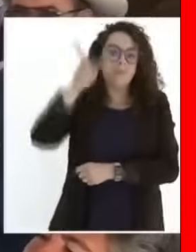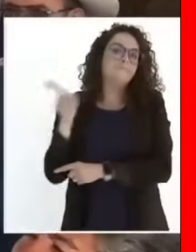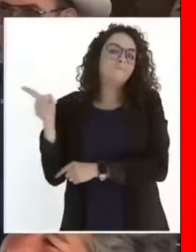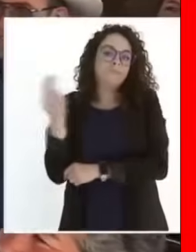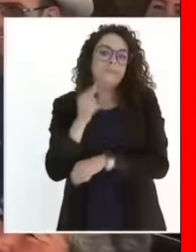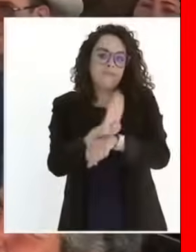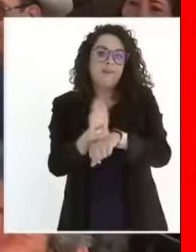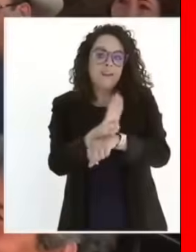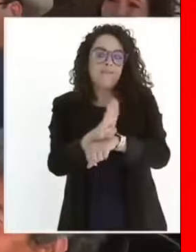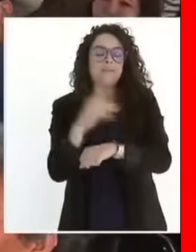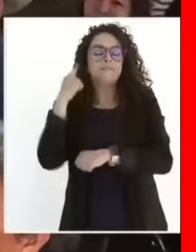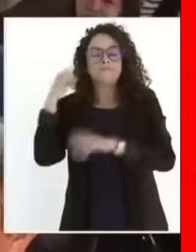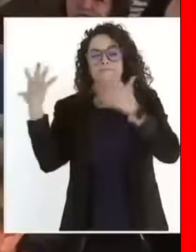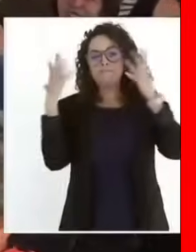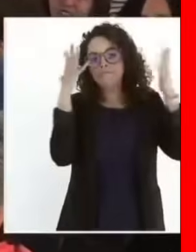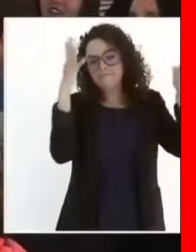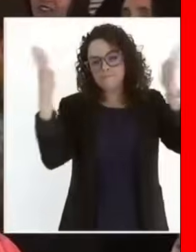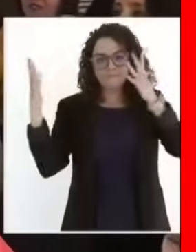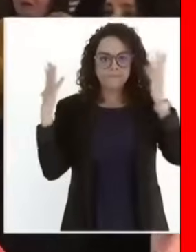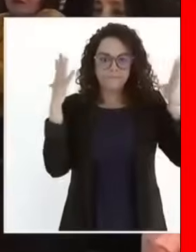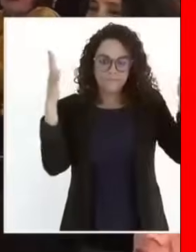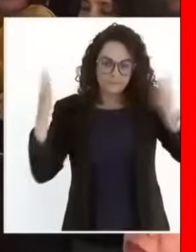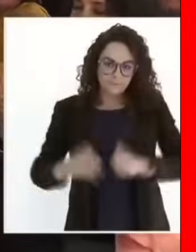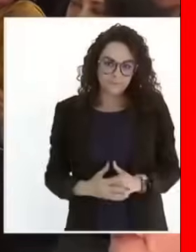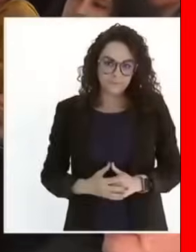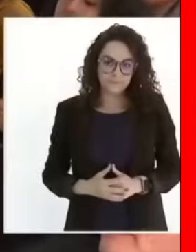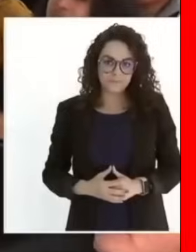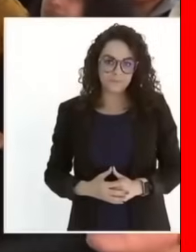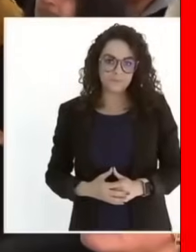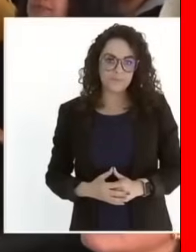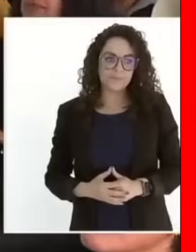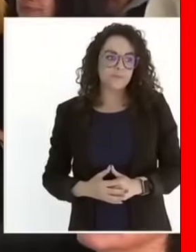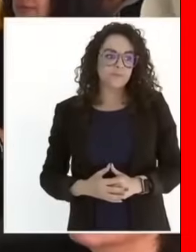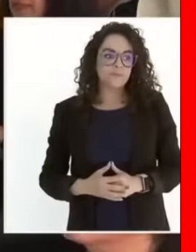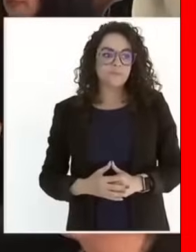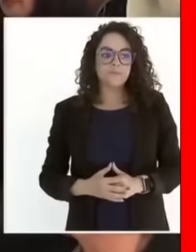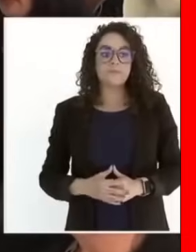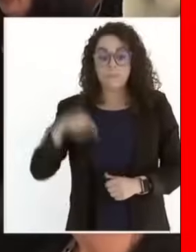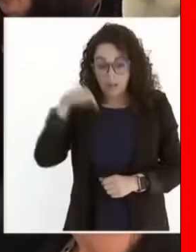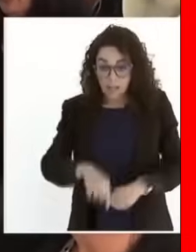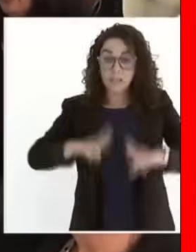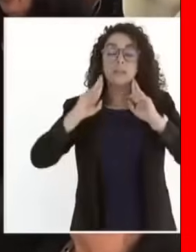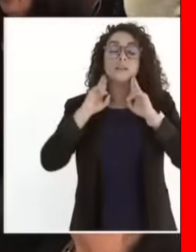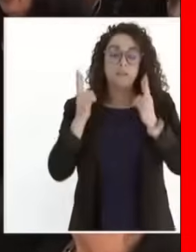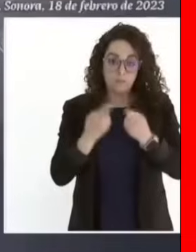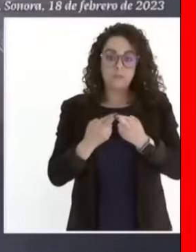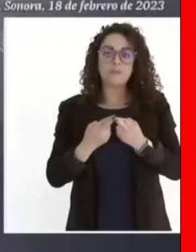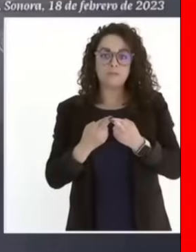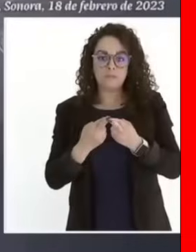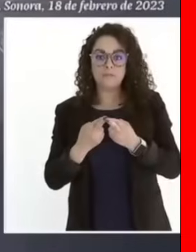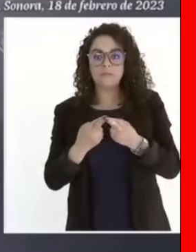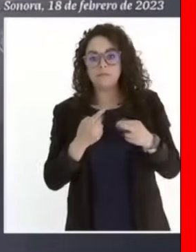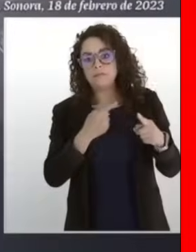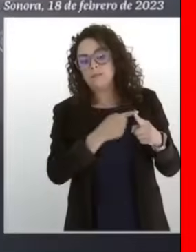vienen y por eso estamos aquí con ustedes eh Alfonso